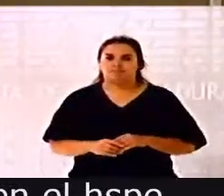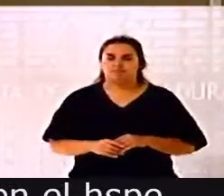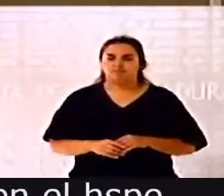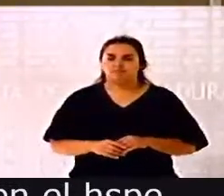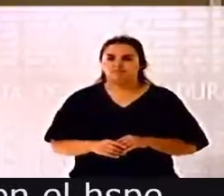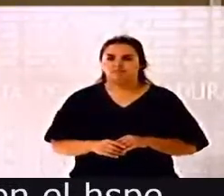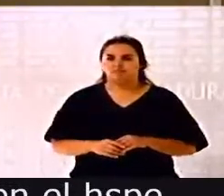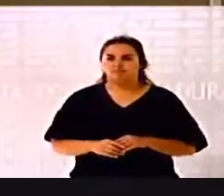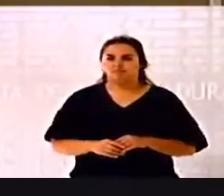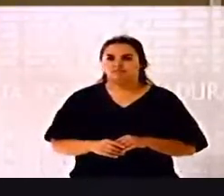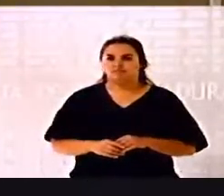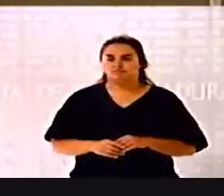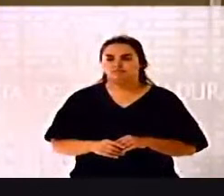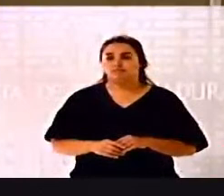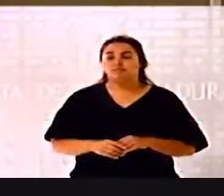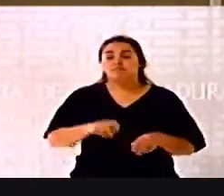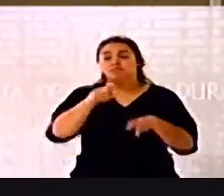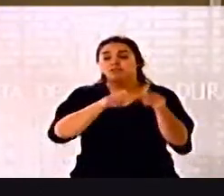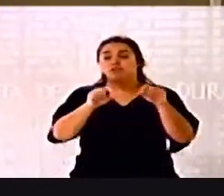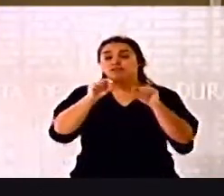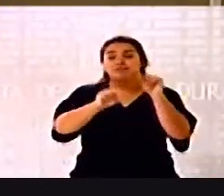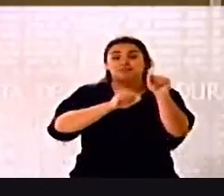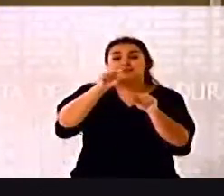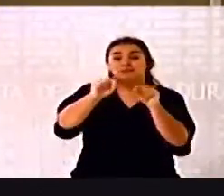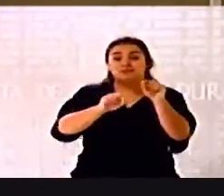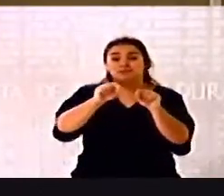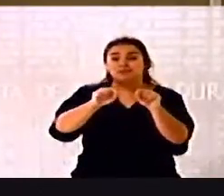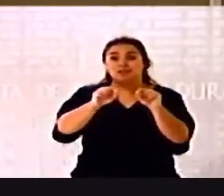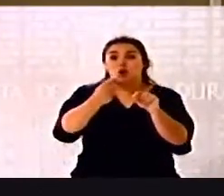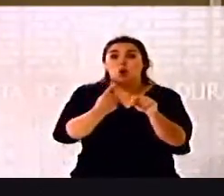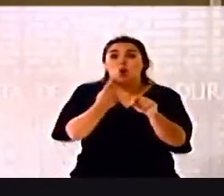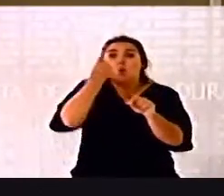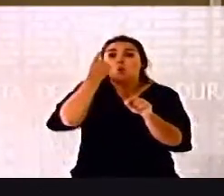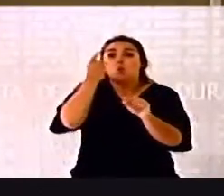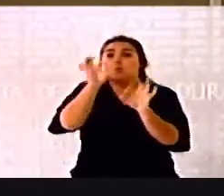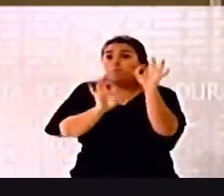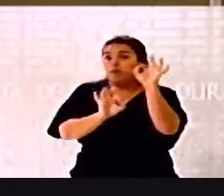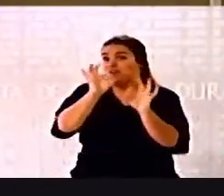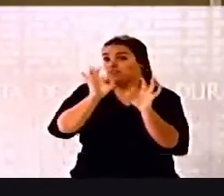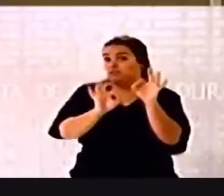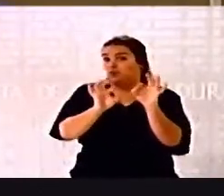Y del total de personas infectadas, solo el 1% está ingresado en UCI.